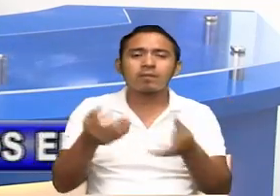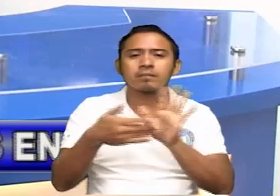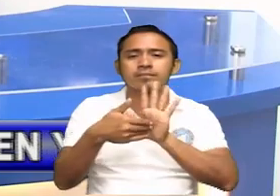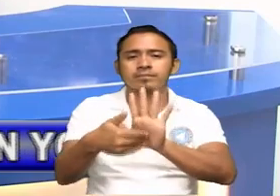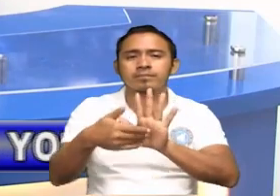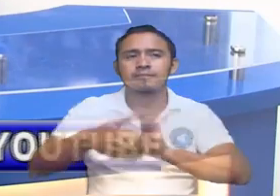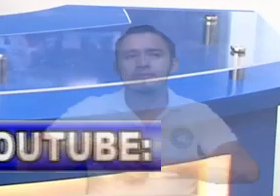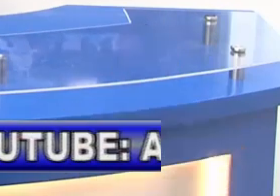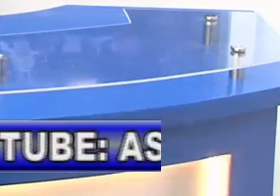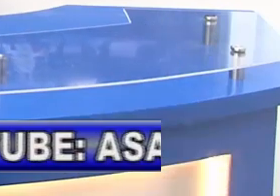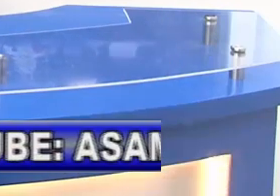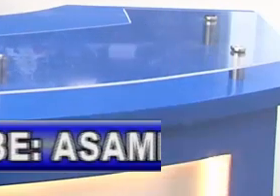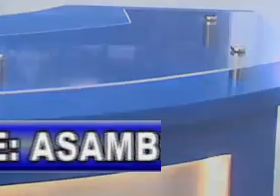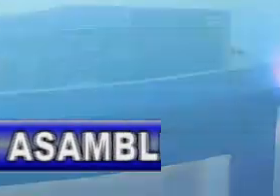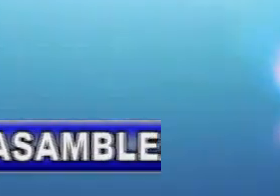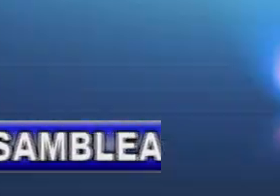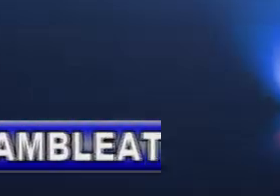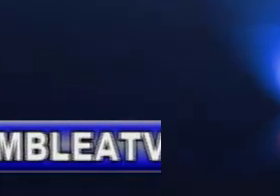a continuación.